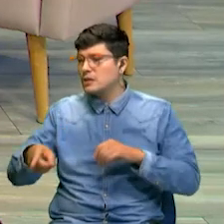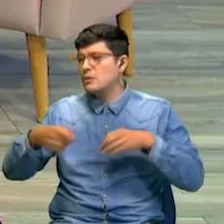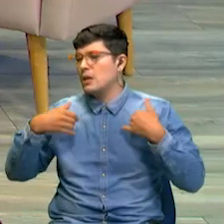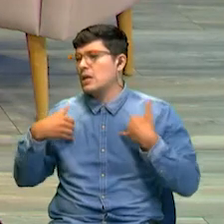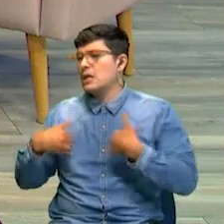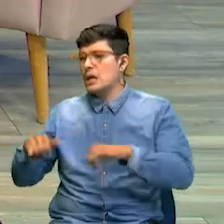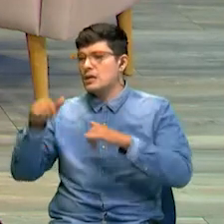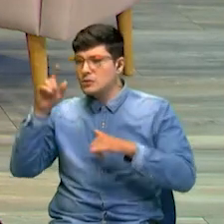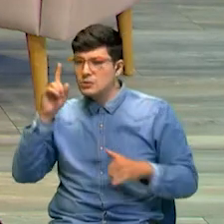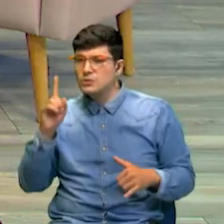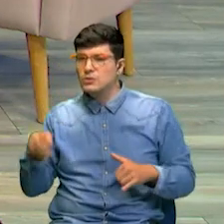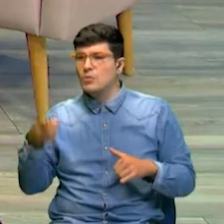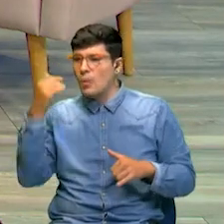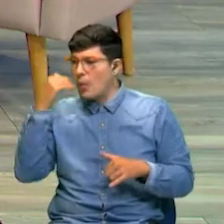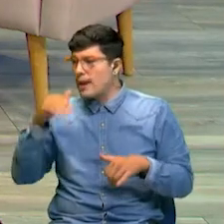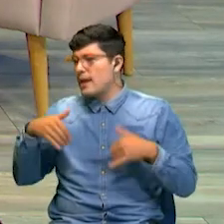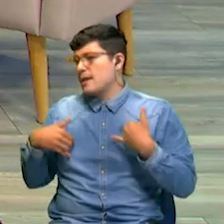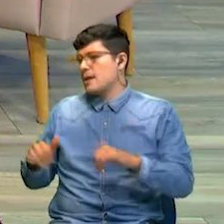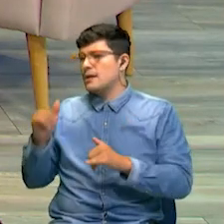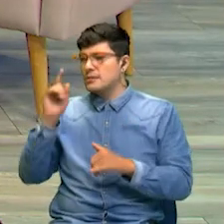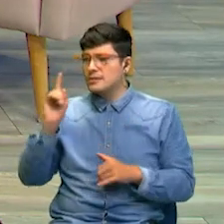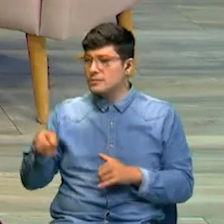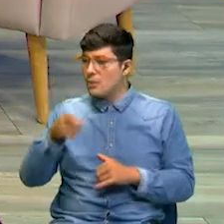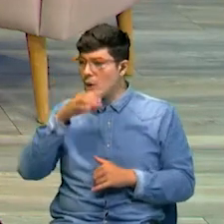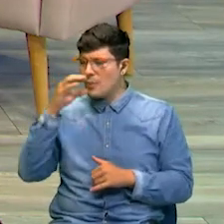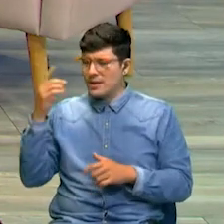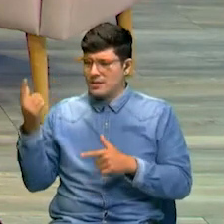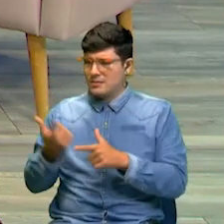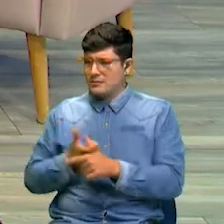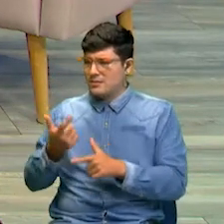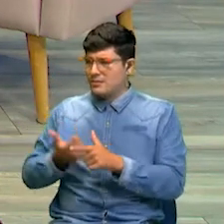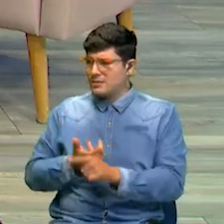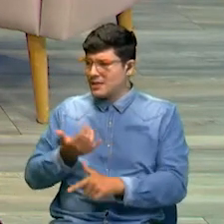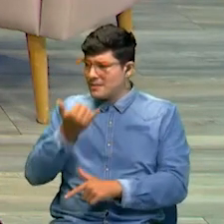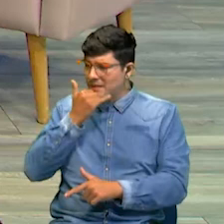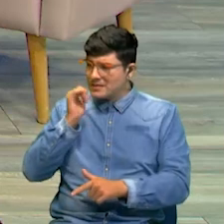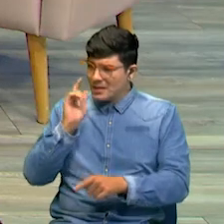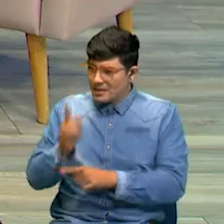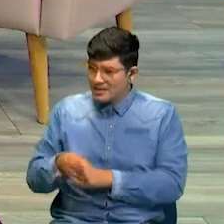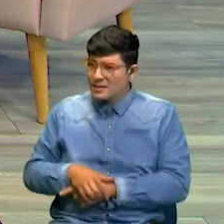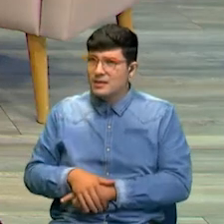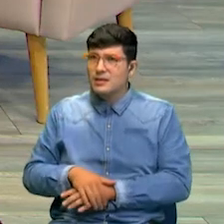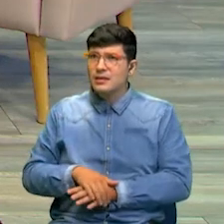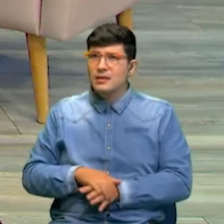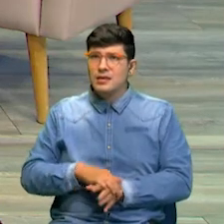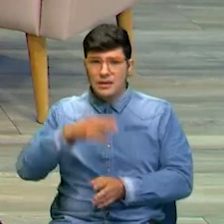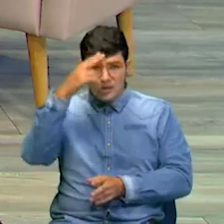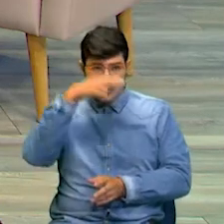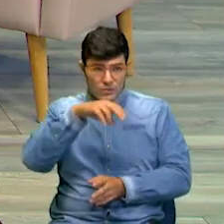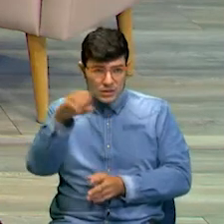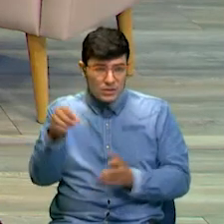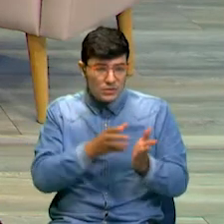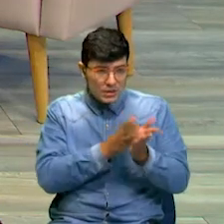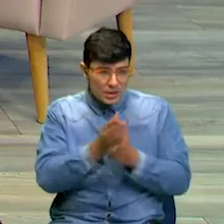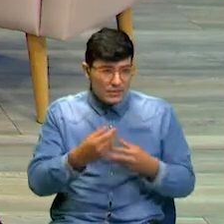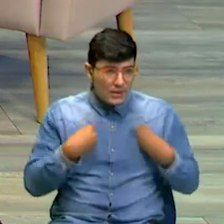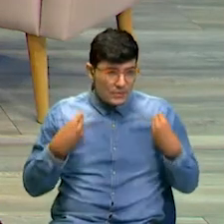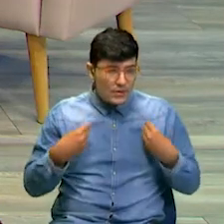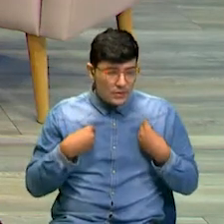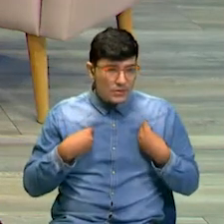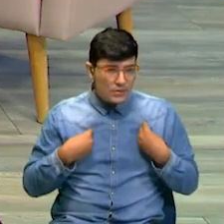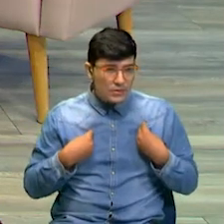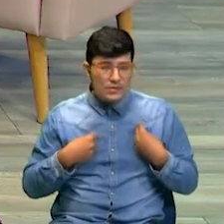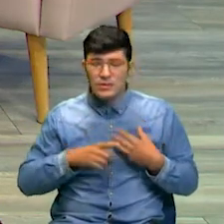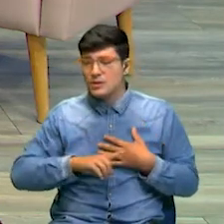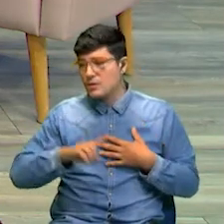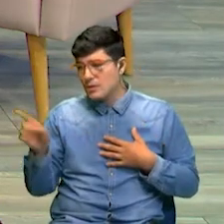que ella lo estafó. O sea, ¿qué pasará ahí? Los hijos. ¿Ellos todavía están conviviendo?